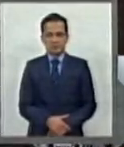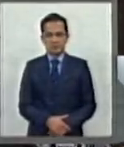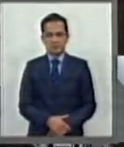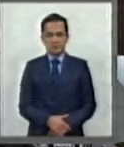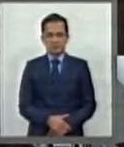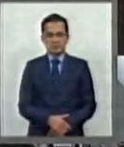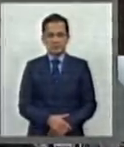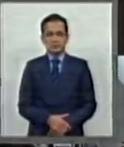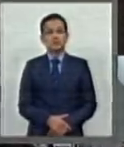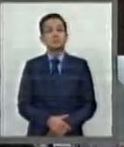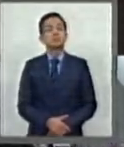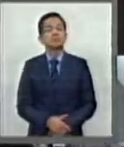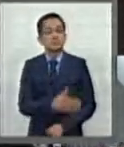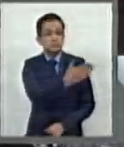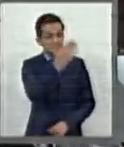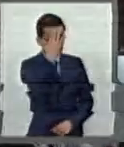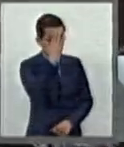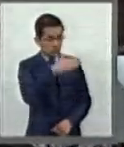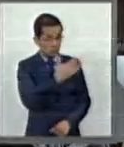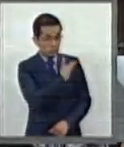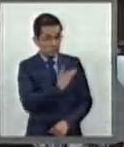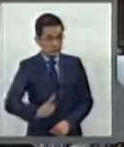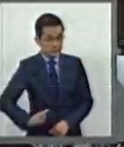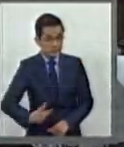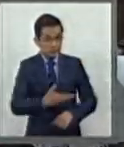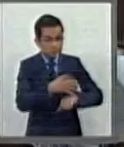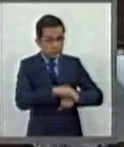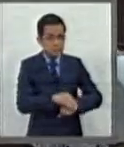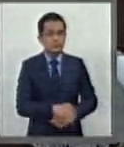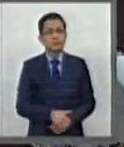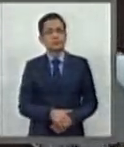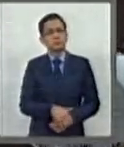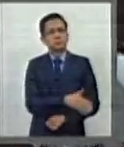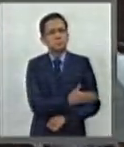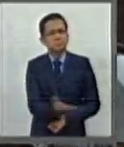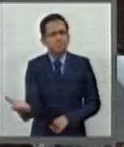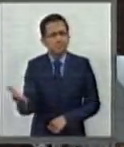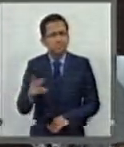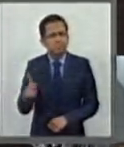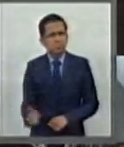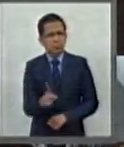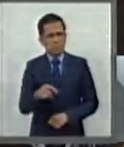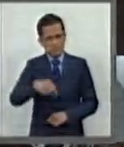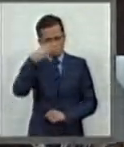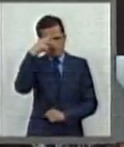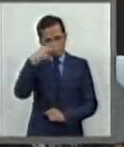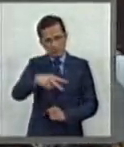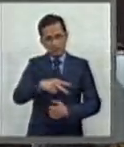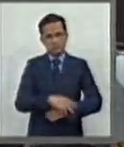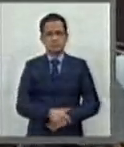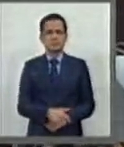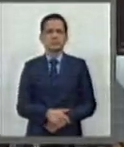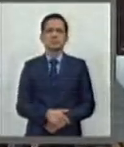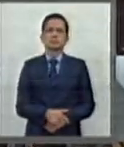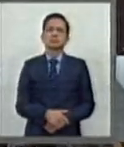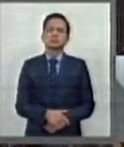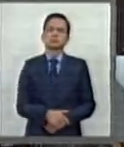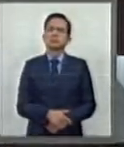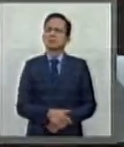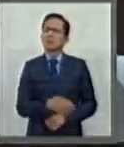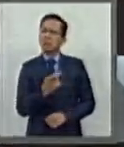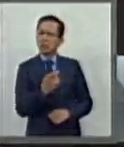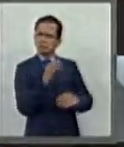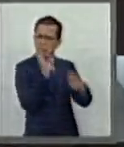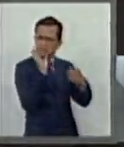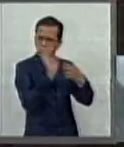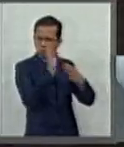Con su permiso, señora presidenta, pueblo de México, ¿qué está atrás del interés de este punto de